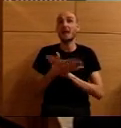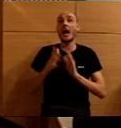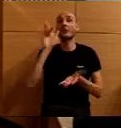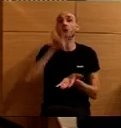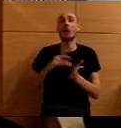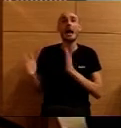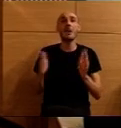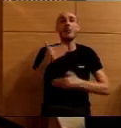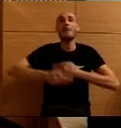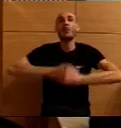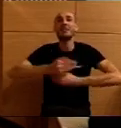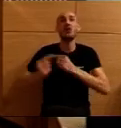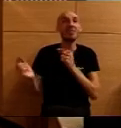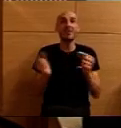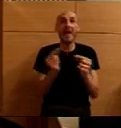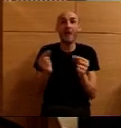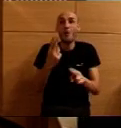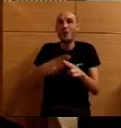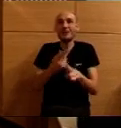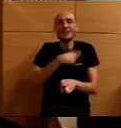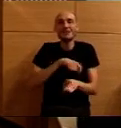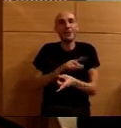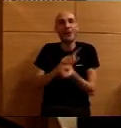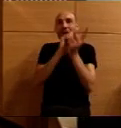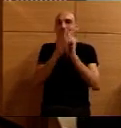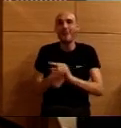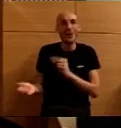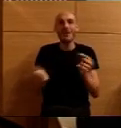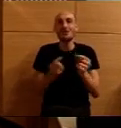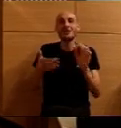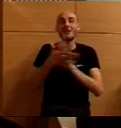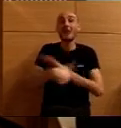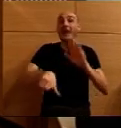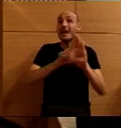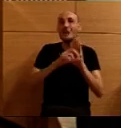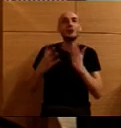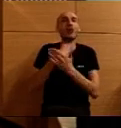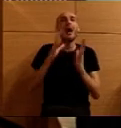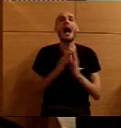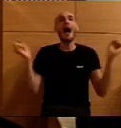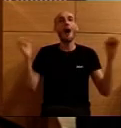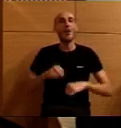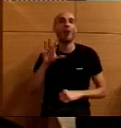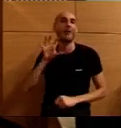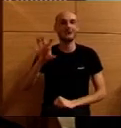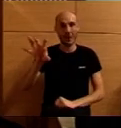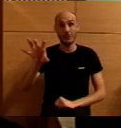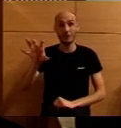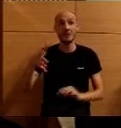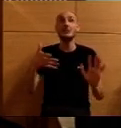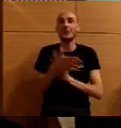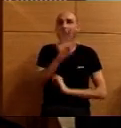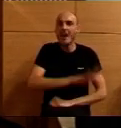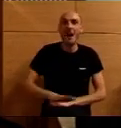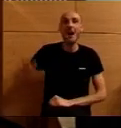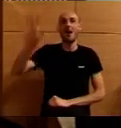nuevo tiempo en la política española que convirtiera la futura ley en un acuerdo de Estado y, además, en un gran acuerdo nacional, ya